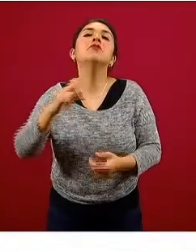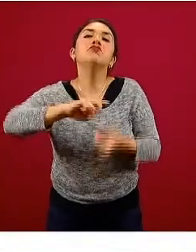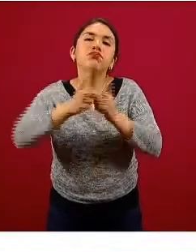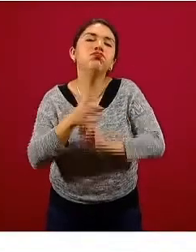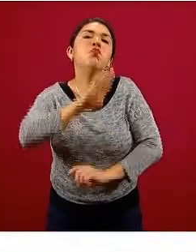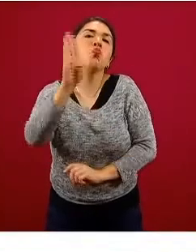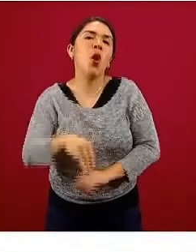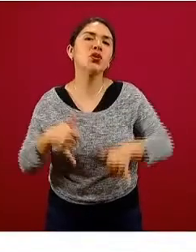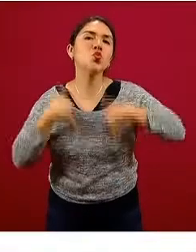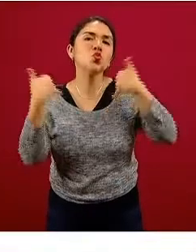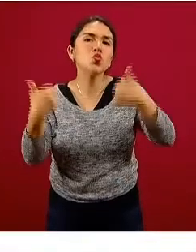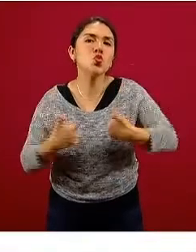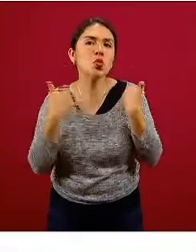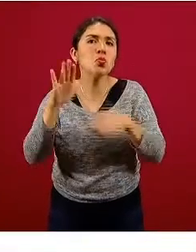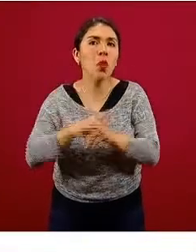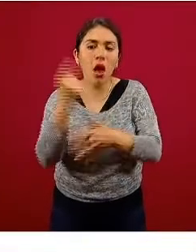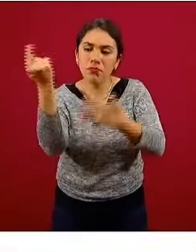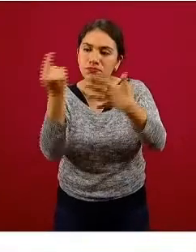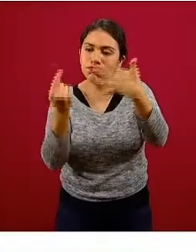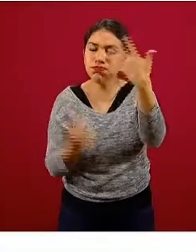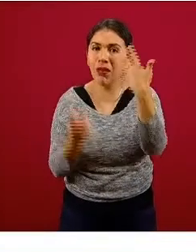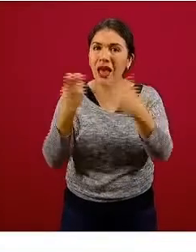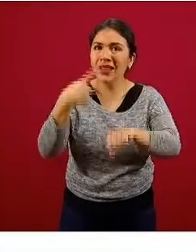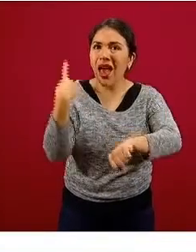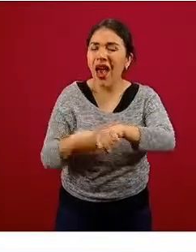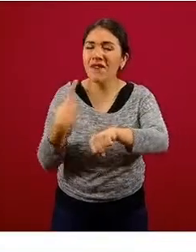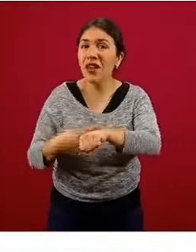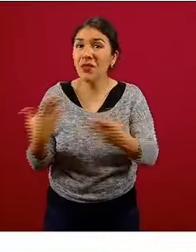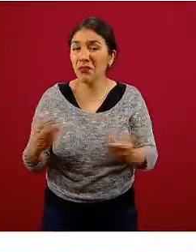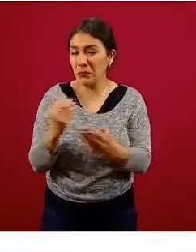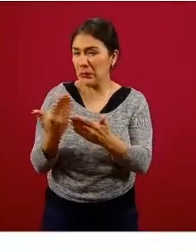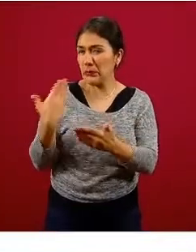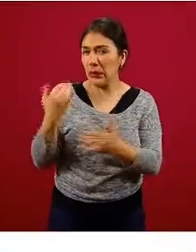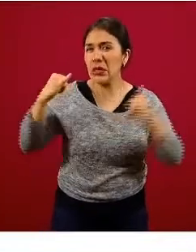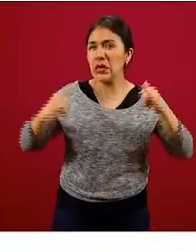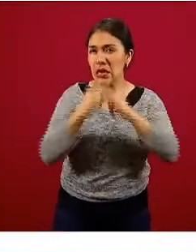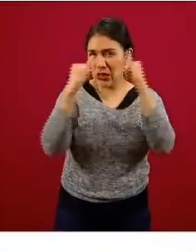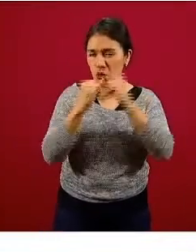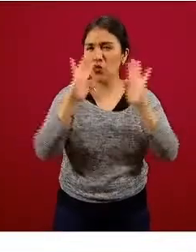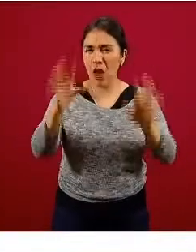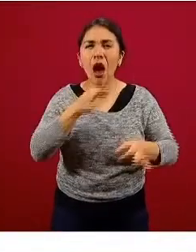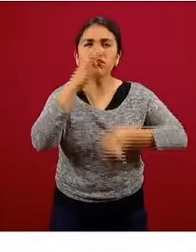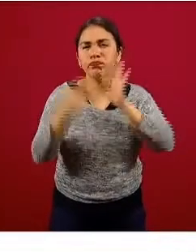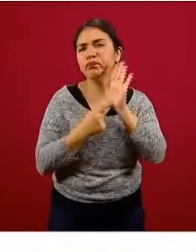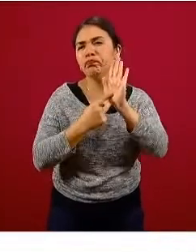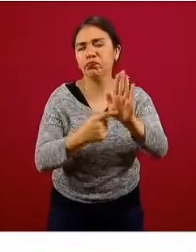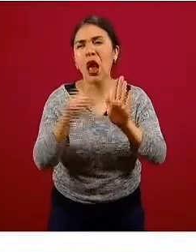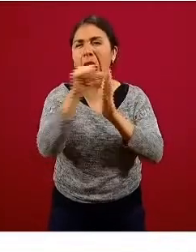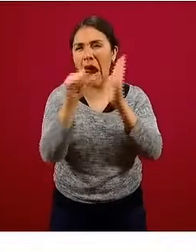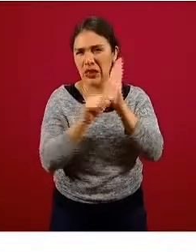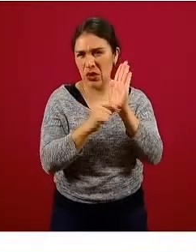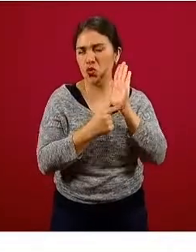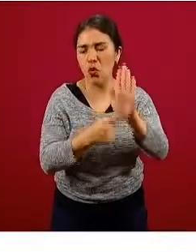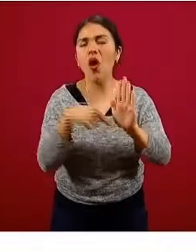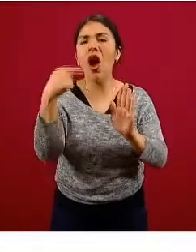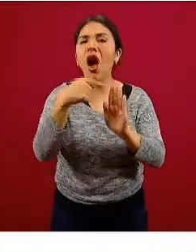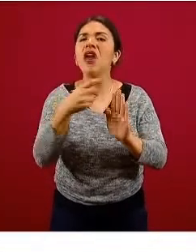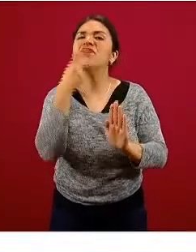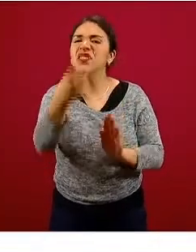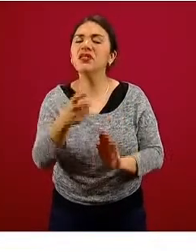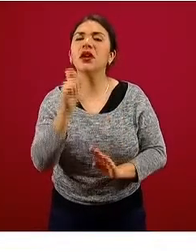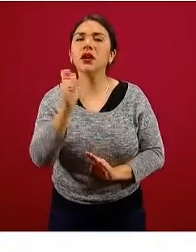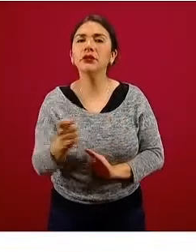muerte prematura por todas estas enfermedades. Recientemente el Instituto publicó un artículo en donde